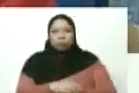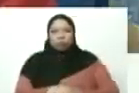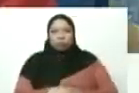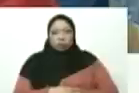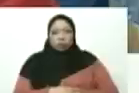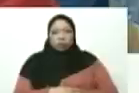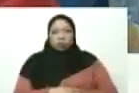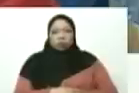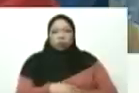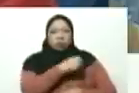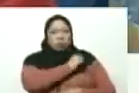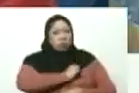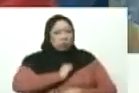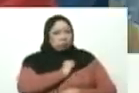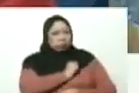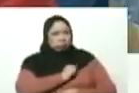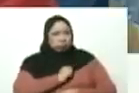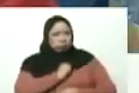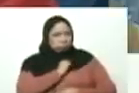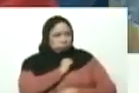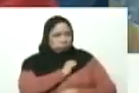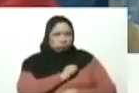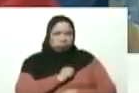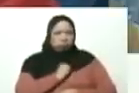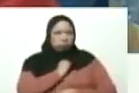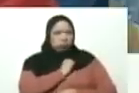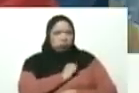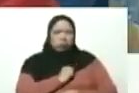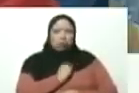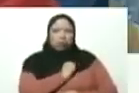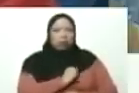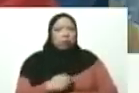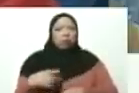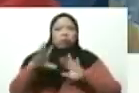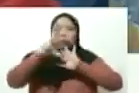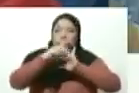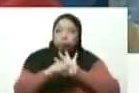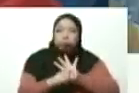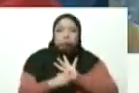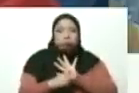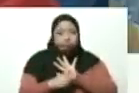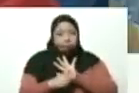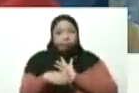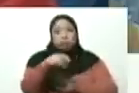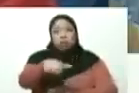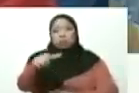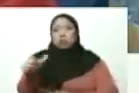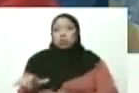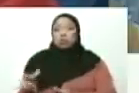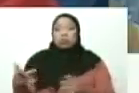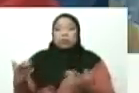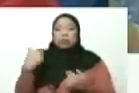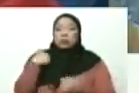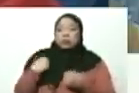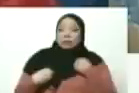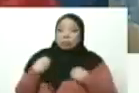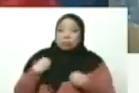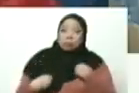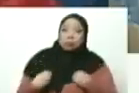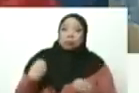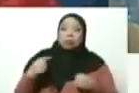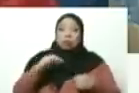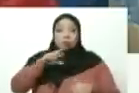lamentable trama de corrupción y obviamente nosotros comenzamos